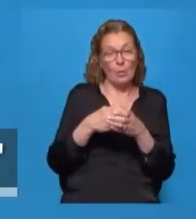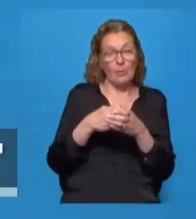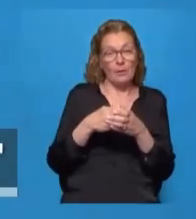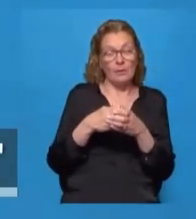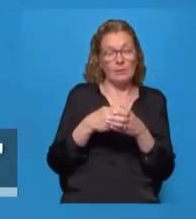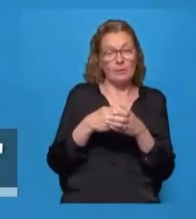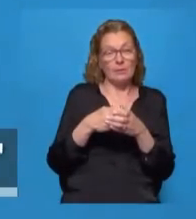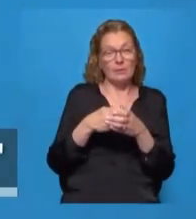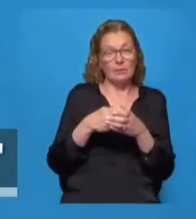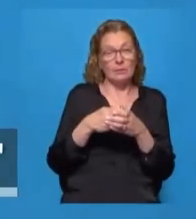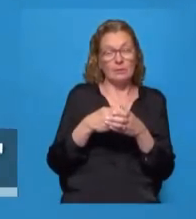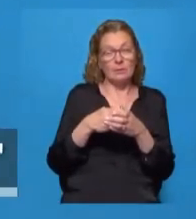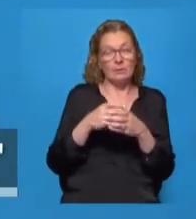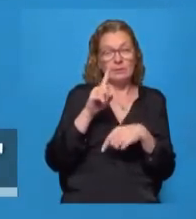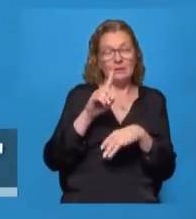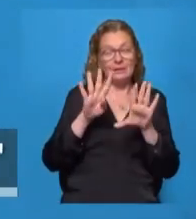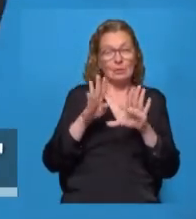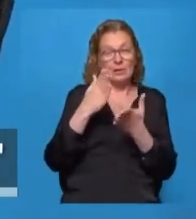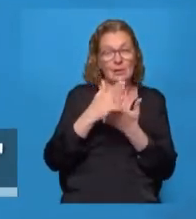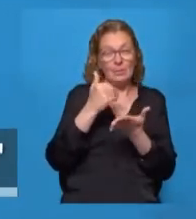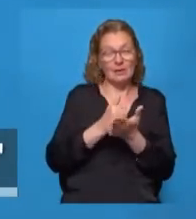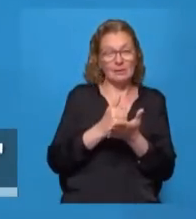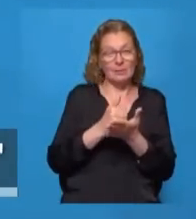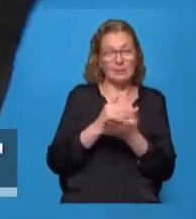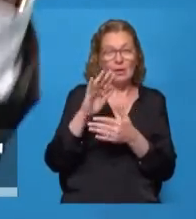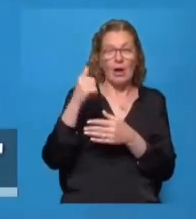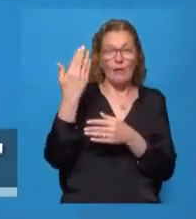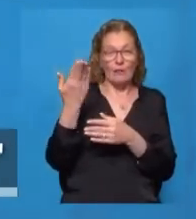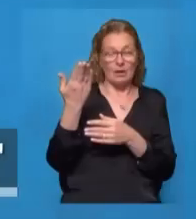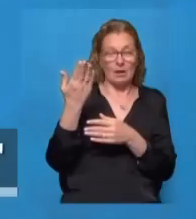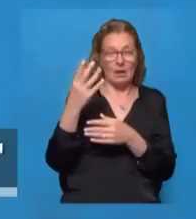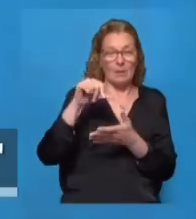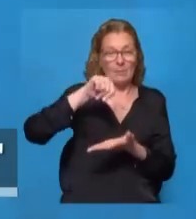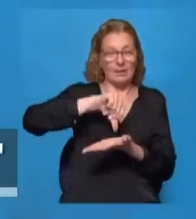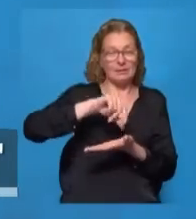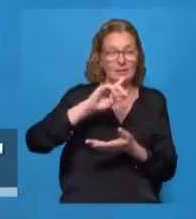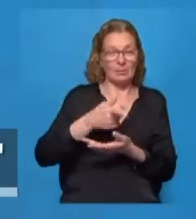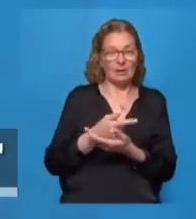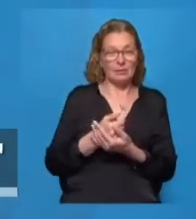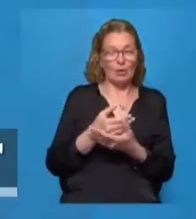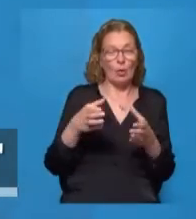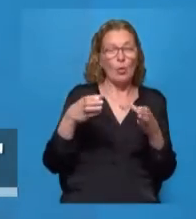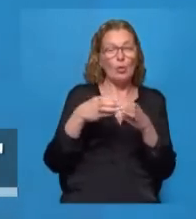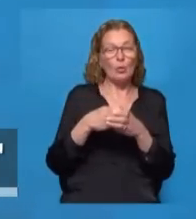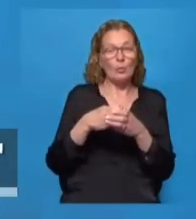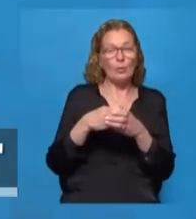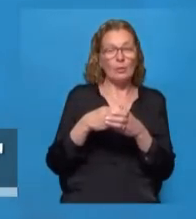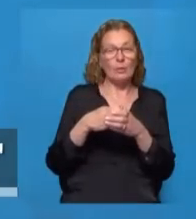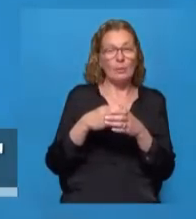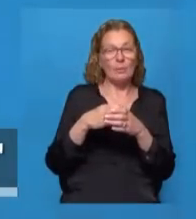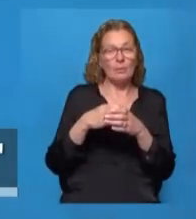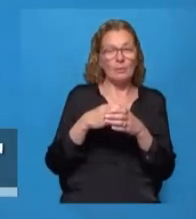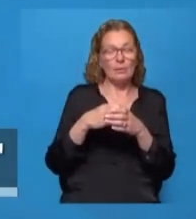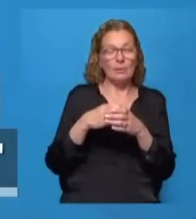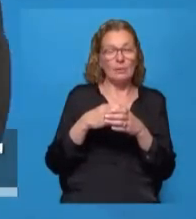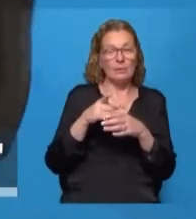en en en los 19 departamentos y en el exterior hay un grupo de de promotores de la